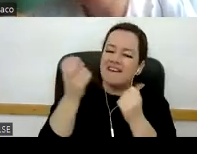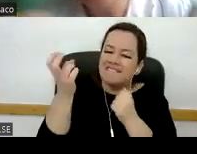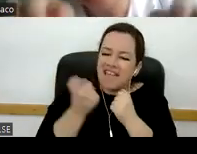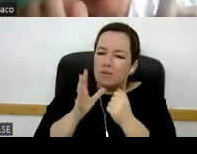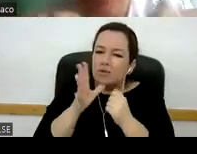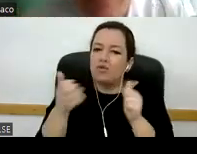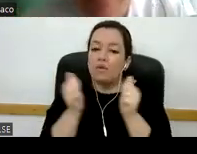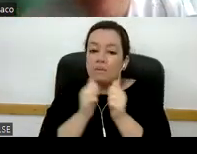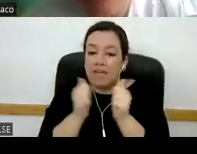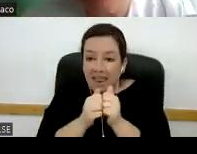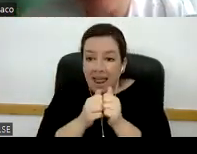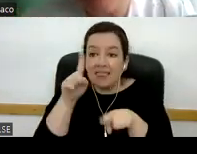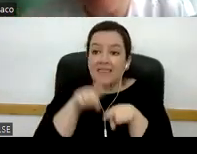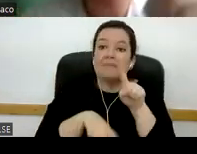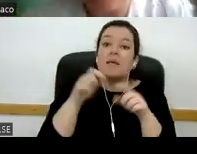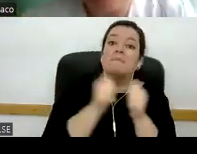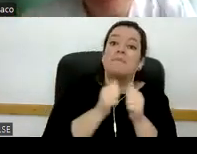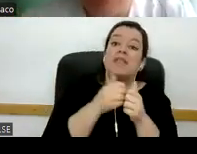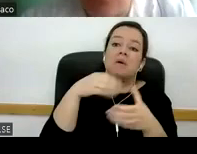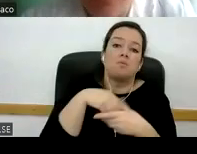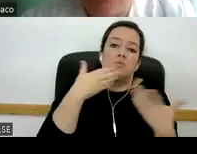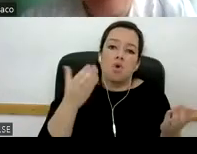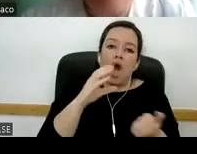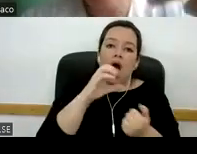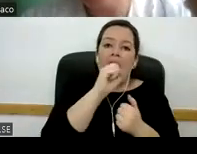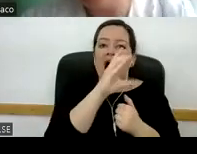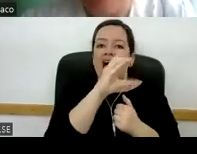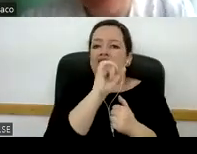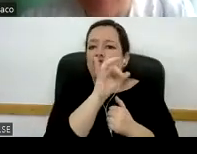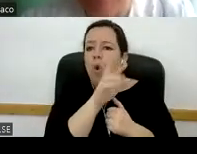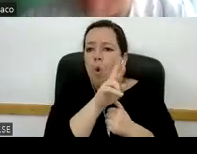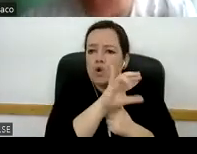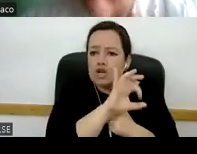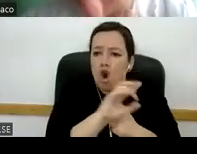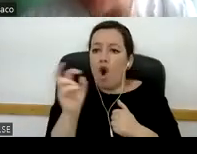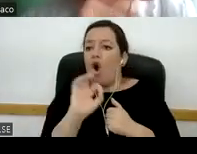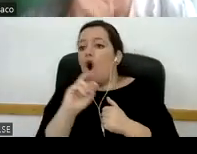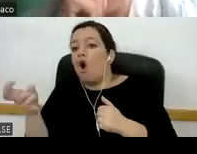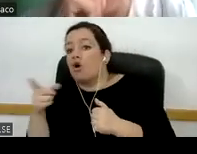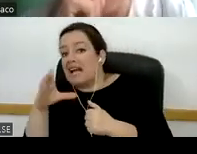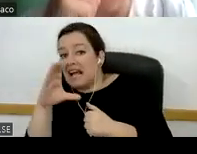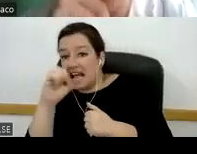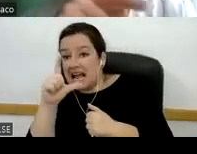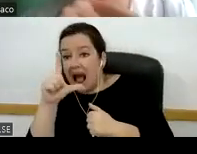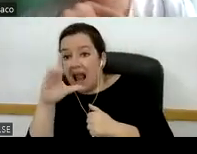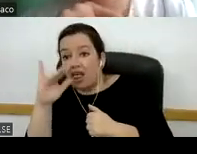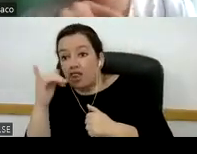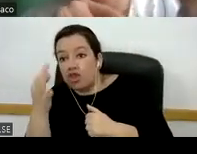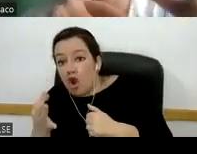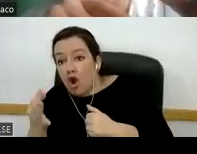piedra y en función de qué está compuesta esa piedra, que puede ser ácido úrico por un lado, oxalato cálcico, aquí está el calcio implicado